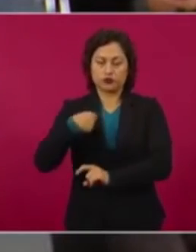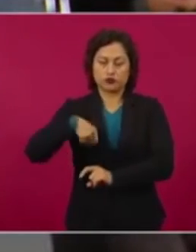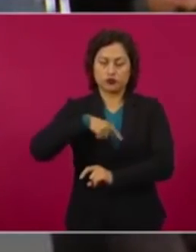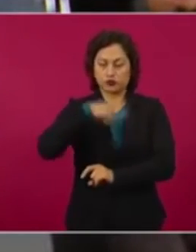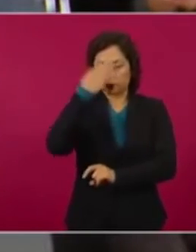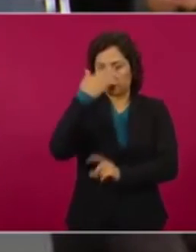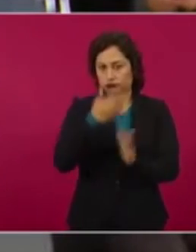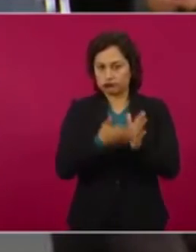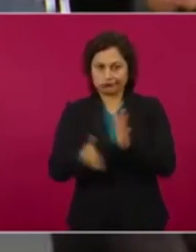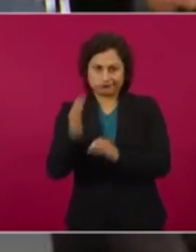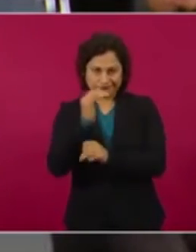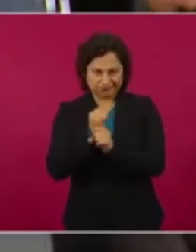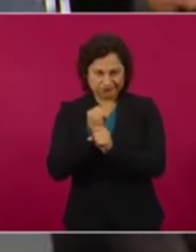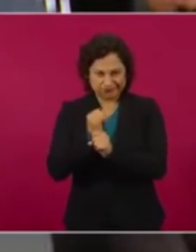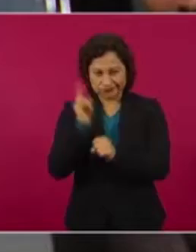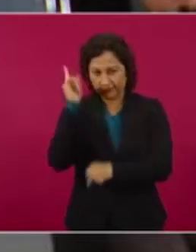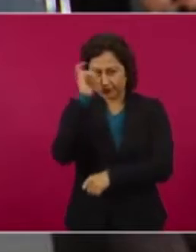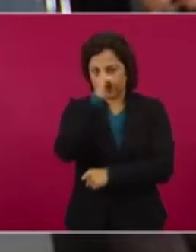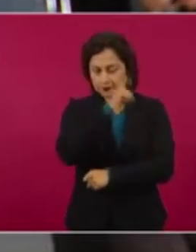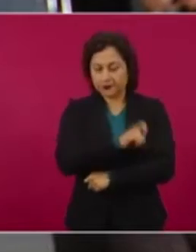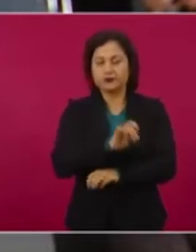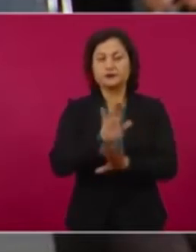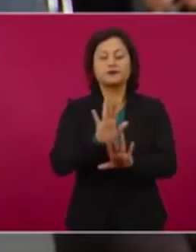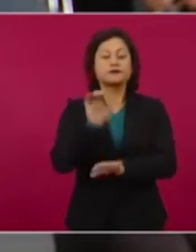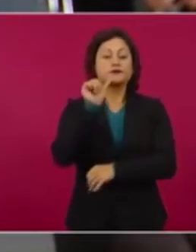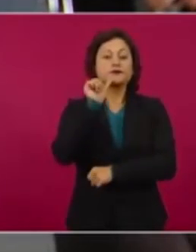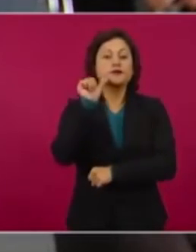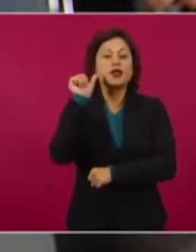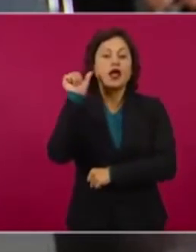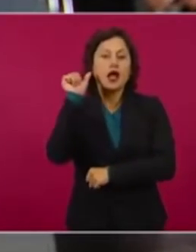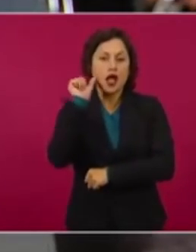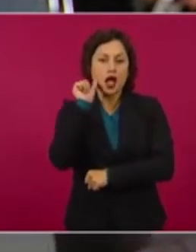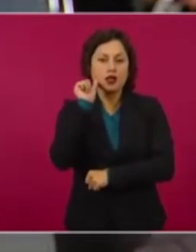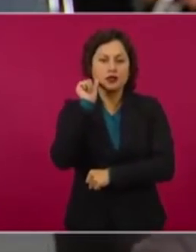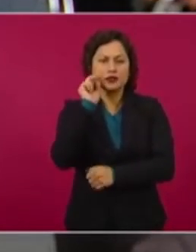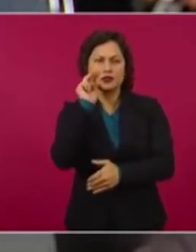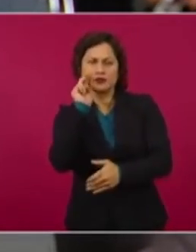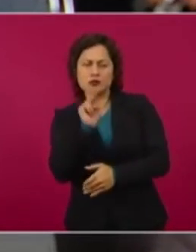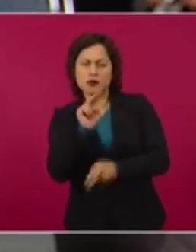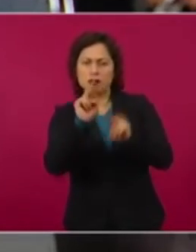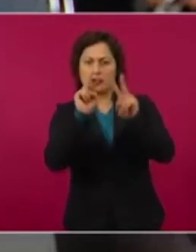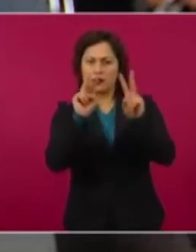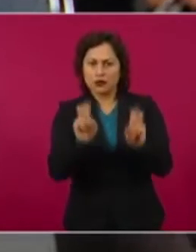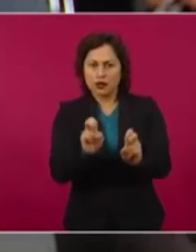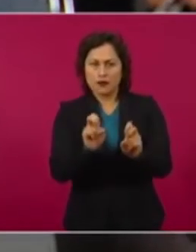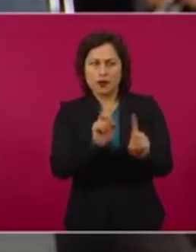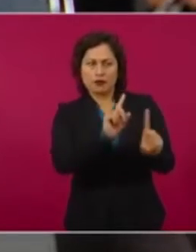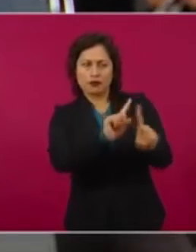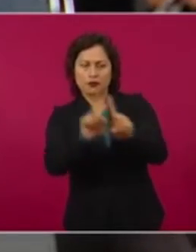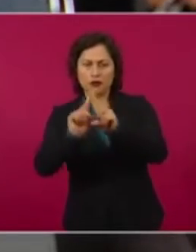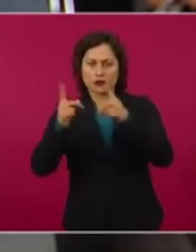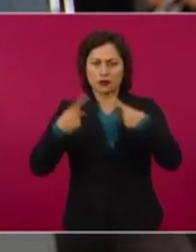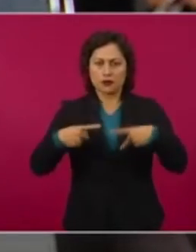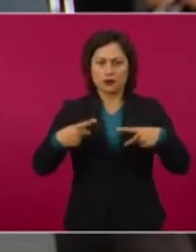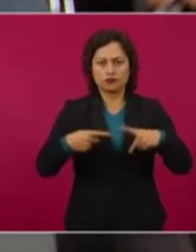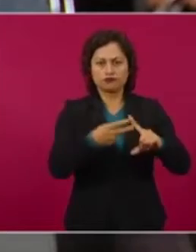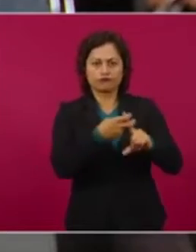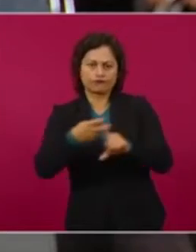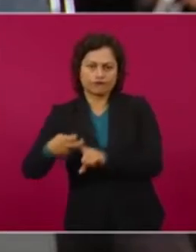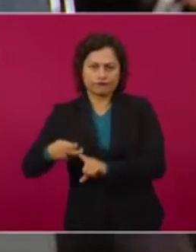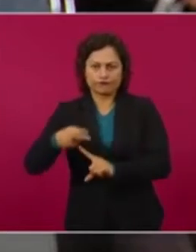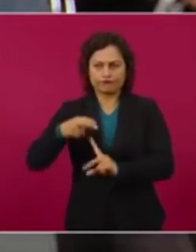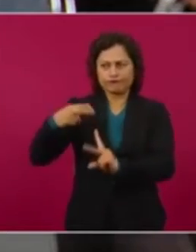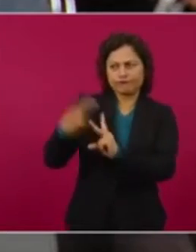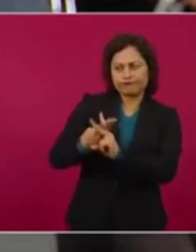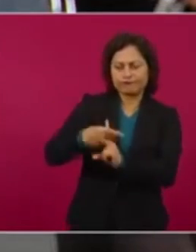que veíamos estas detenciones que se han hecho de feminicidas, de secuestradores, pues